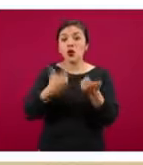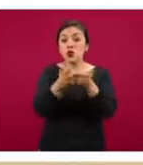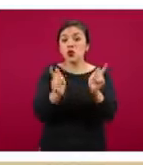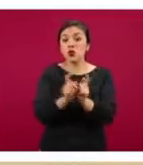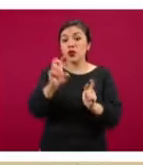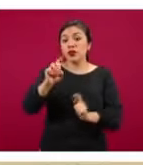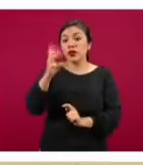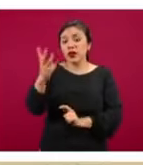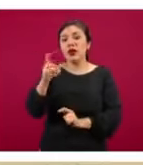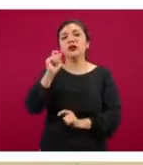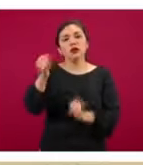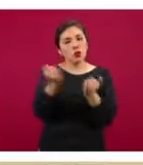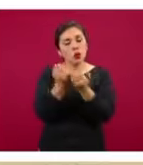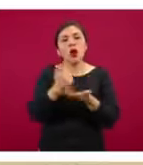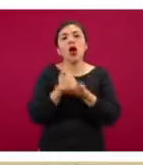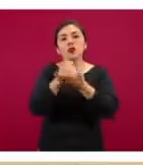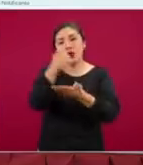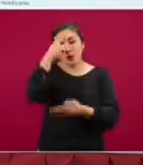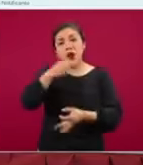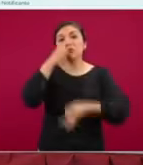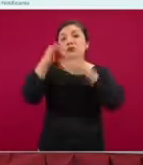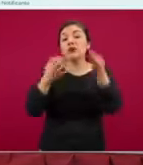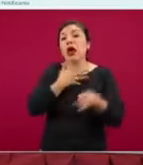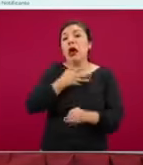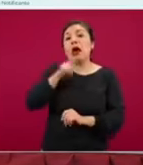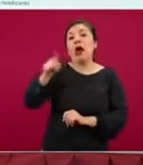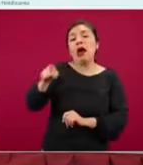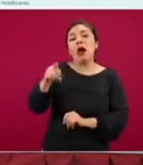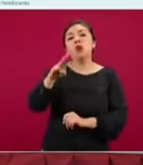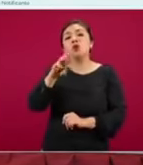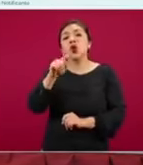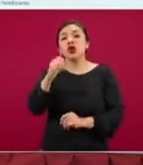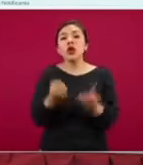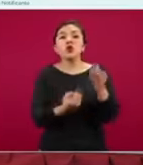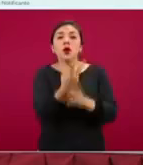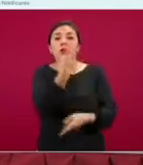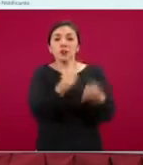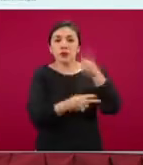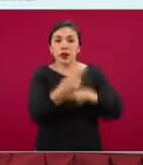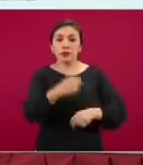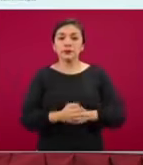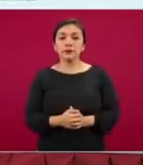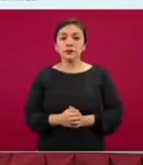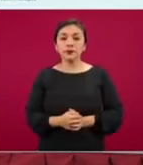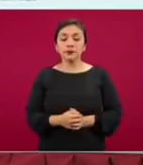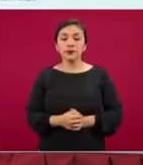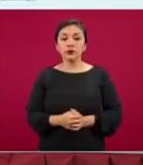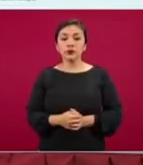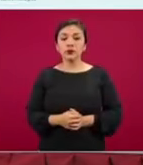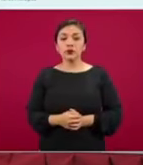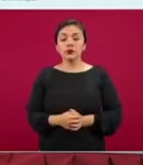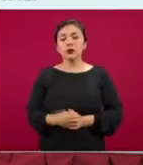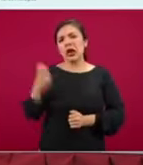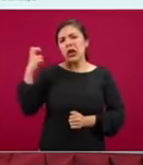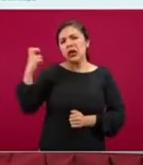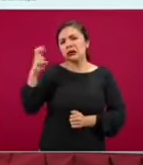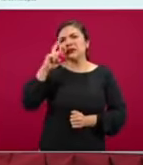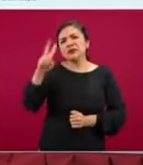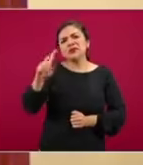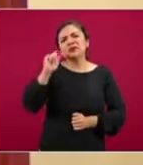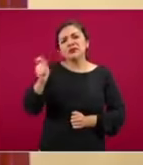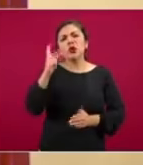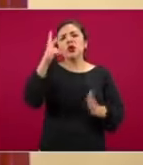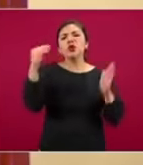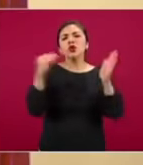contribuyen a identificar y notificar los brotes. La siguiente diapositiva, por favor. Aquí vamos a ver a